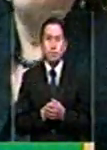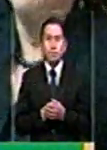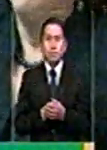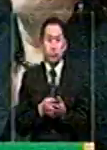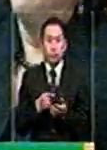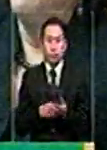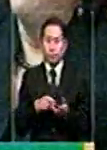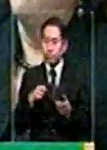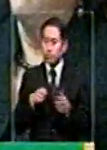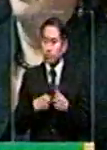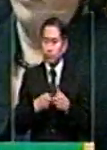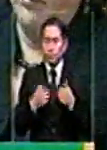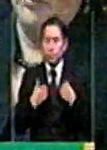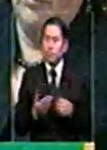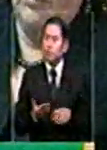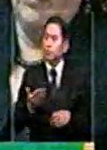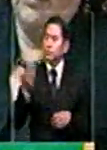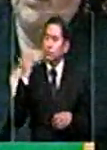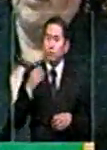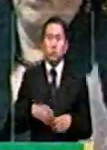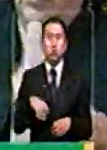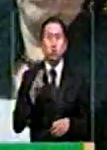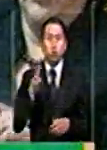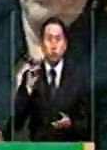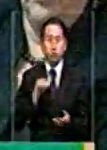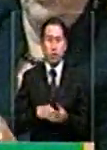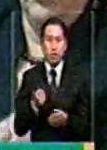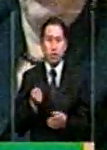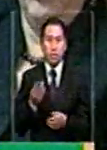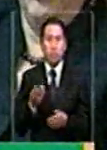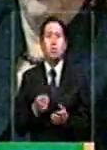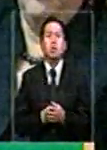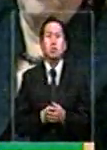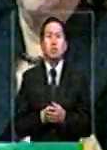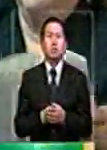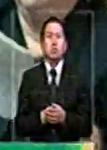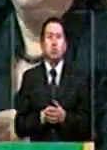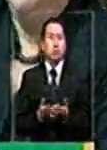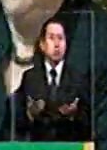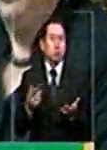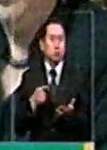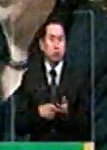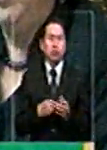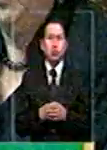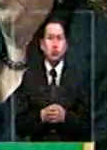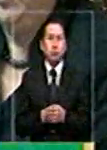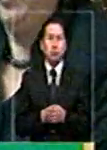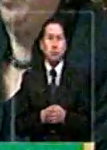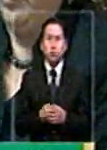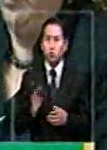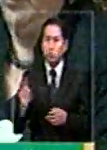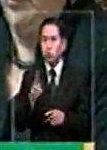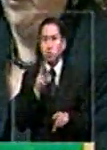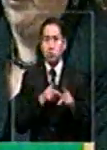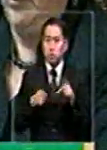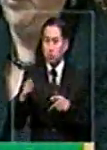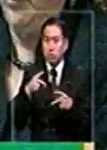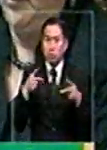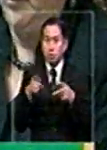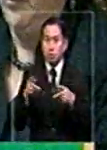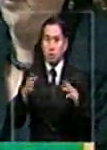ya venía desde el 2014, cuando los vecinos